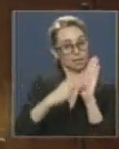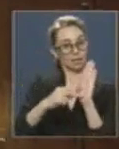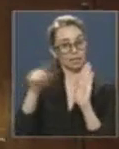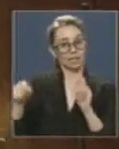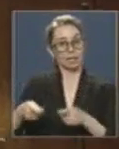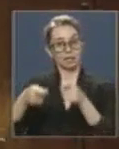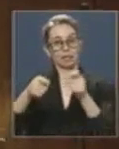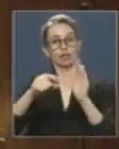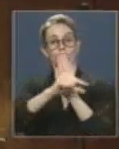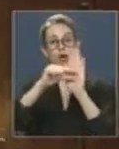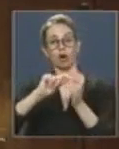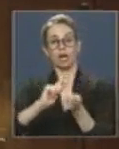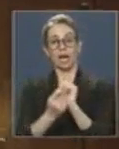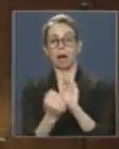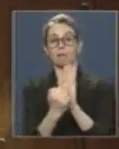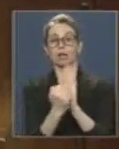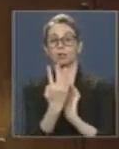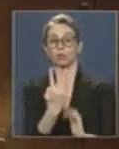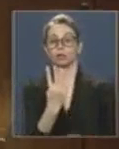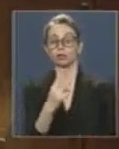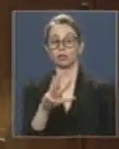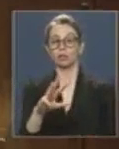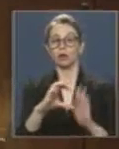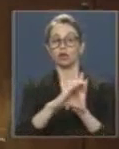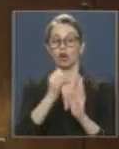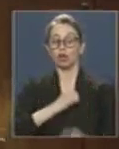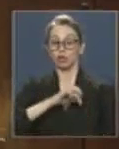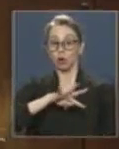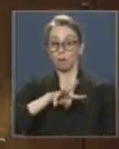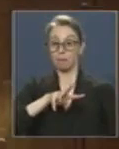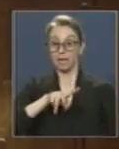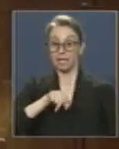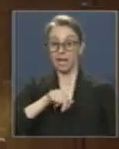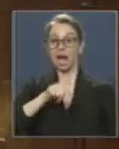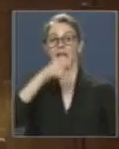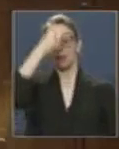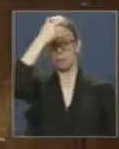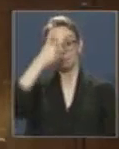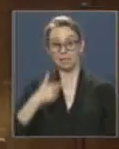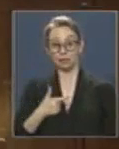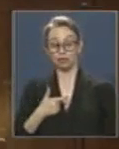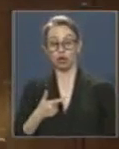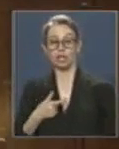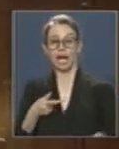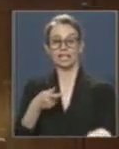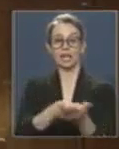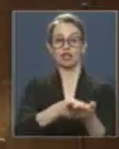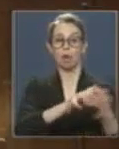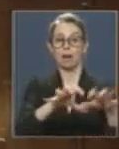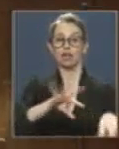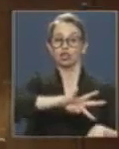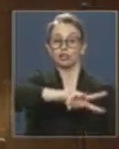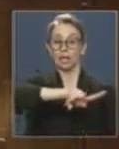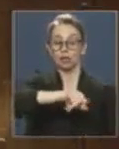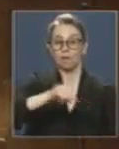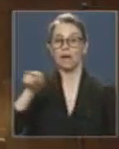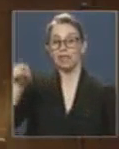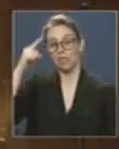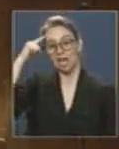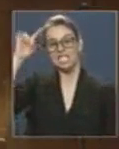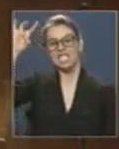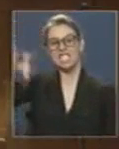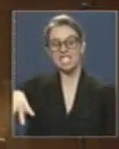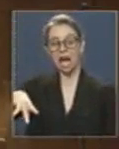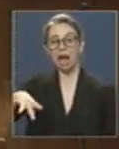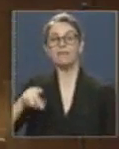enmienda introducida en el artículo 439 del Código Penal, que el receptador sea reputado conocedor del